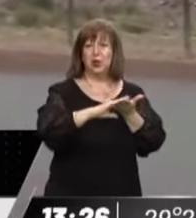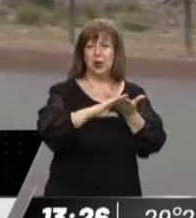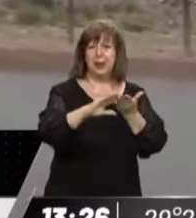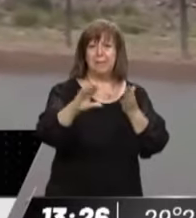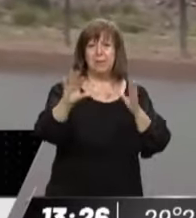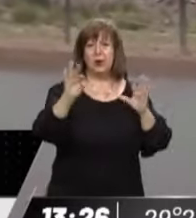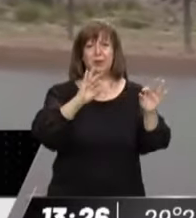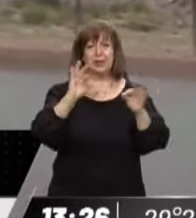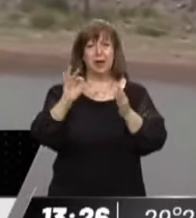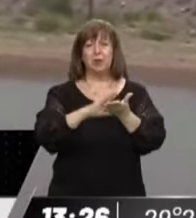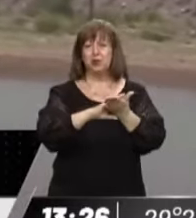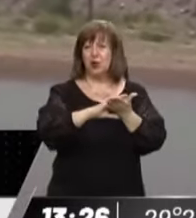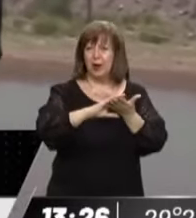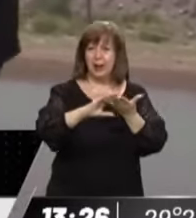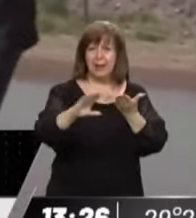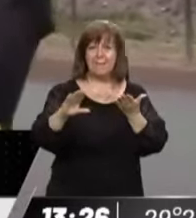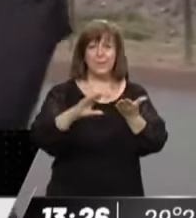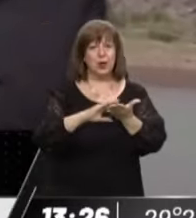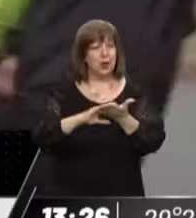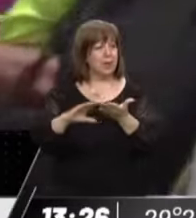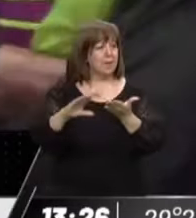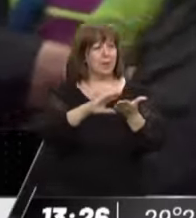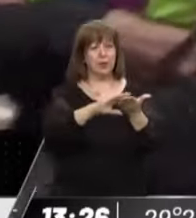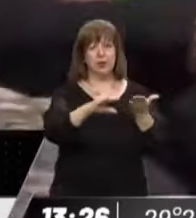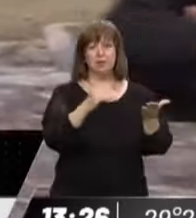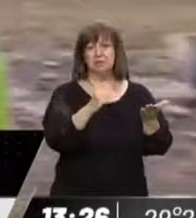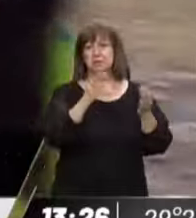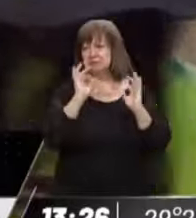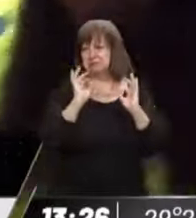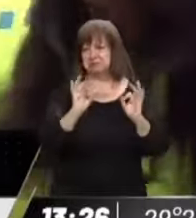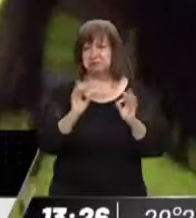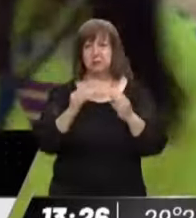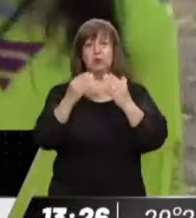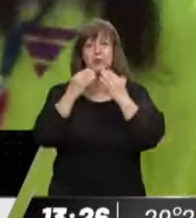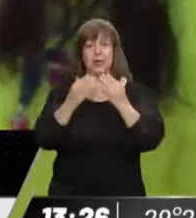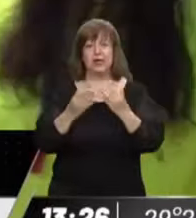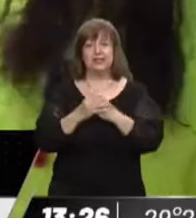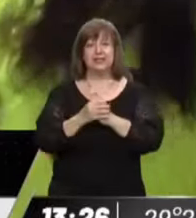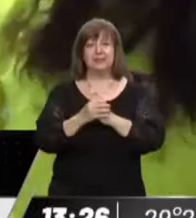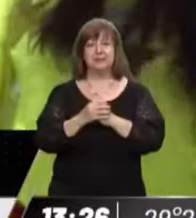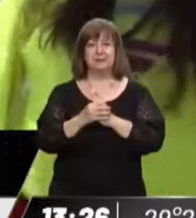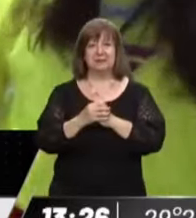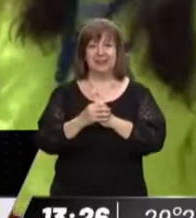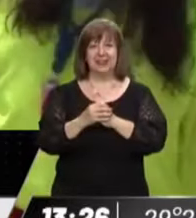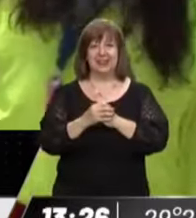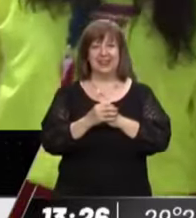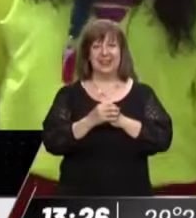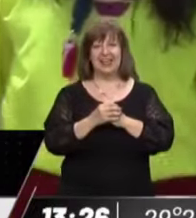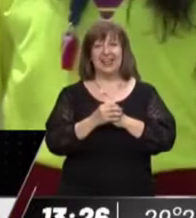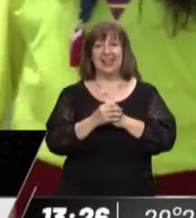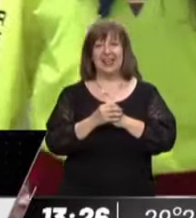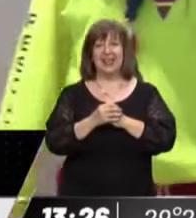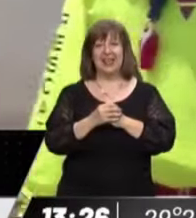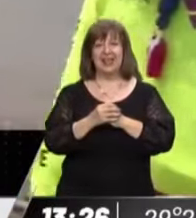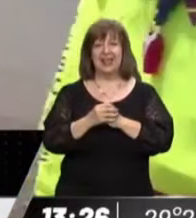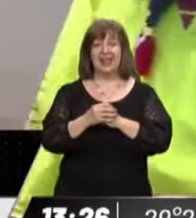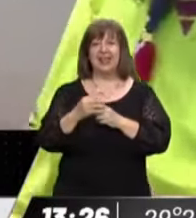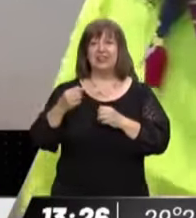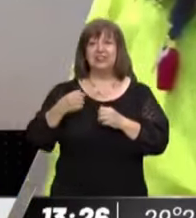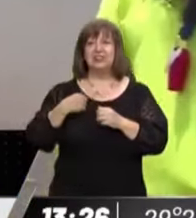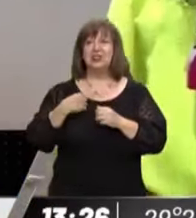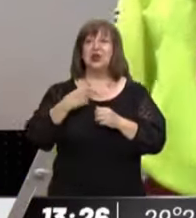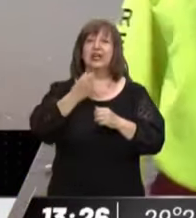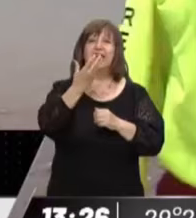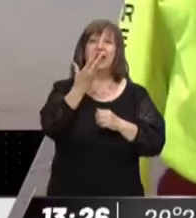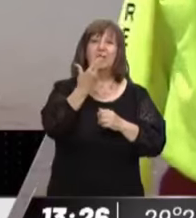a bajar al río y a la plita al Carr J chicos genial gracias a los dos Ay no tengo muy buena señal para